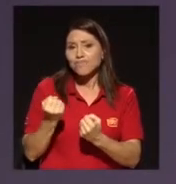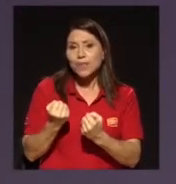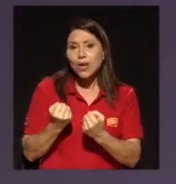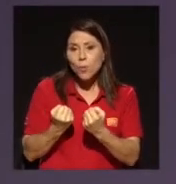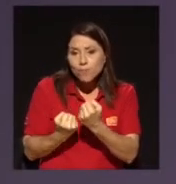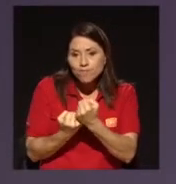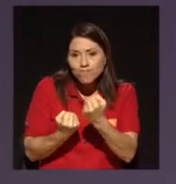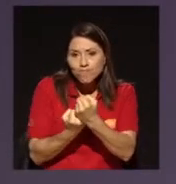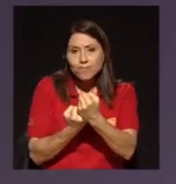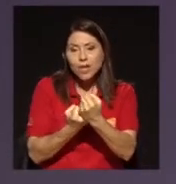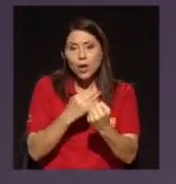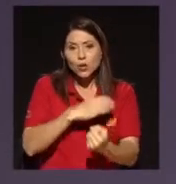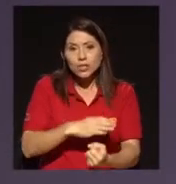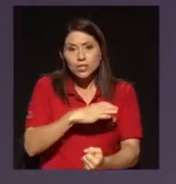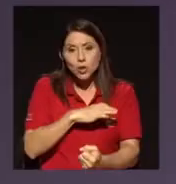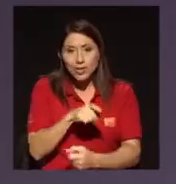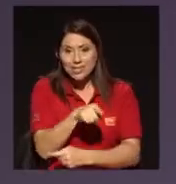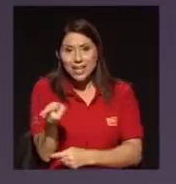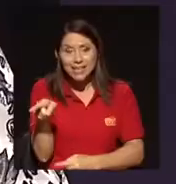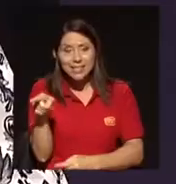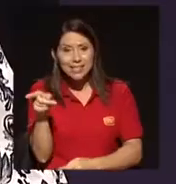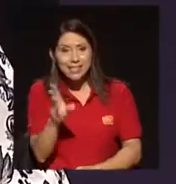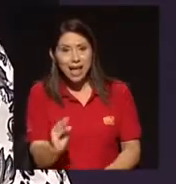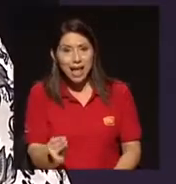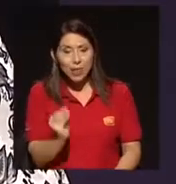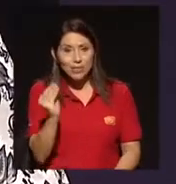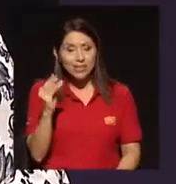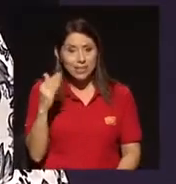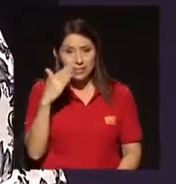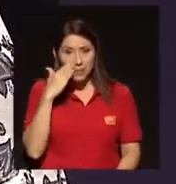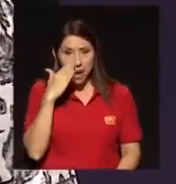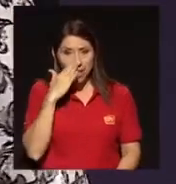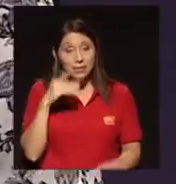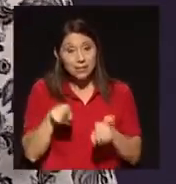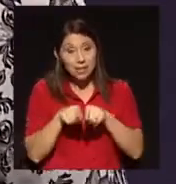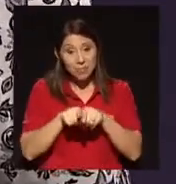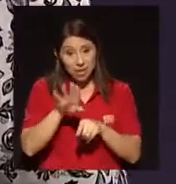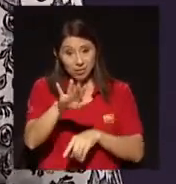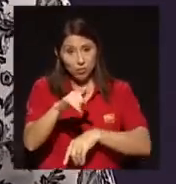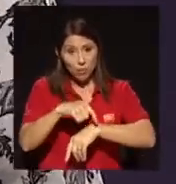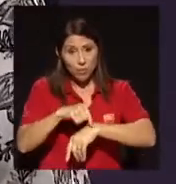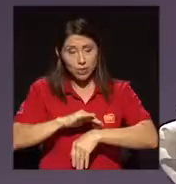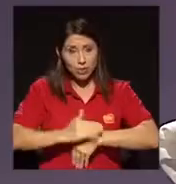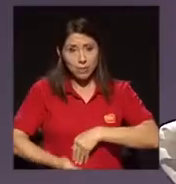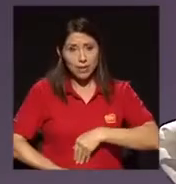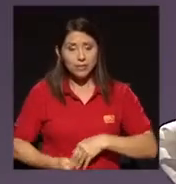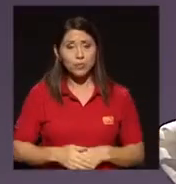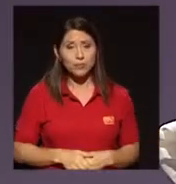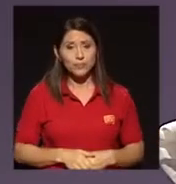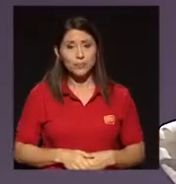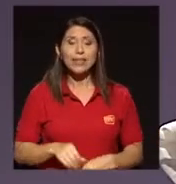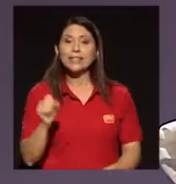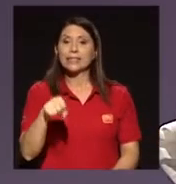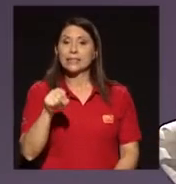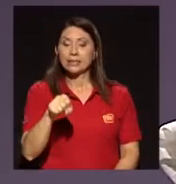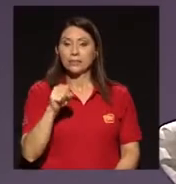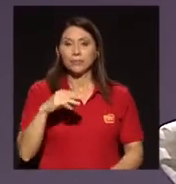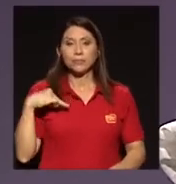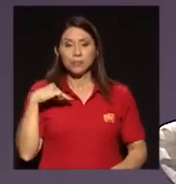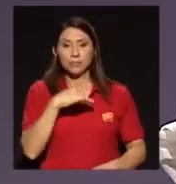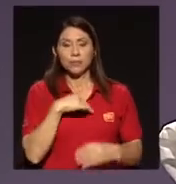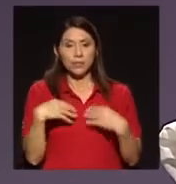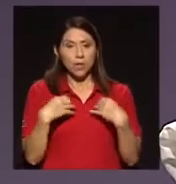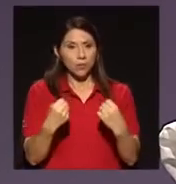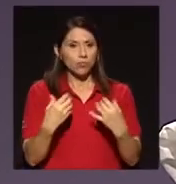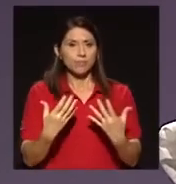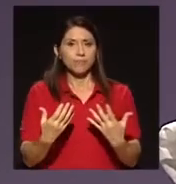estas adolescentes madres, uh-huh, y en el estado de embarazo? Sí. Bueno, justamente el Ministerio de Salud, todas